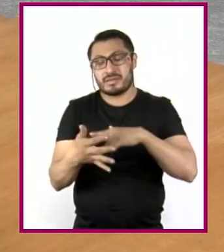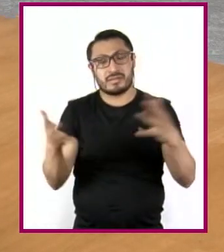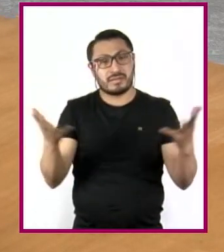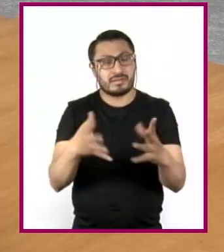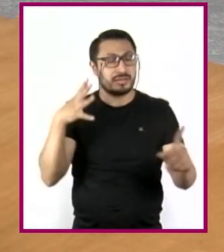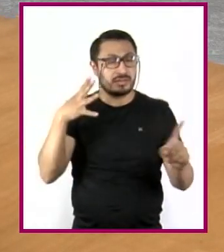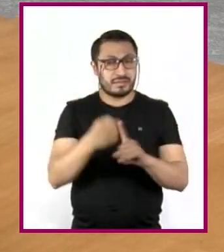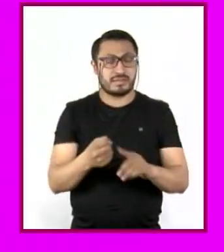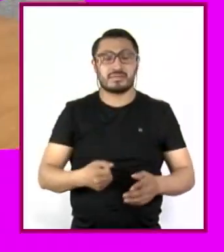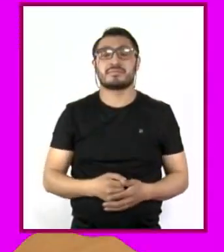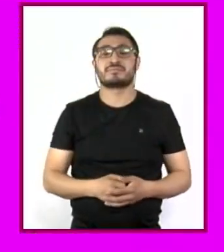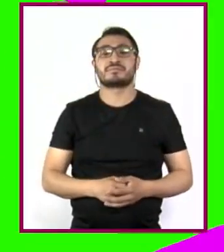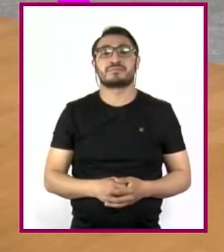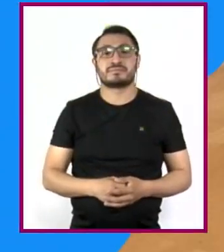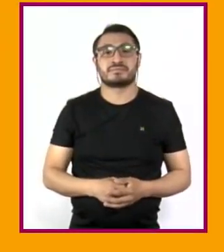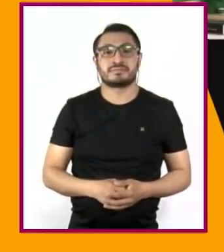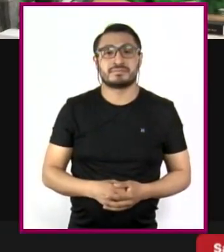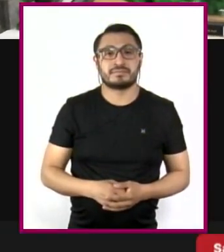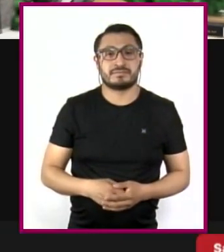¡Ay, sí!